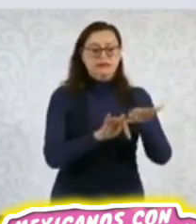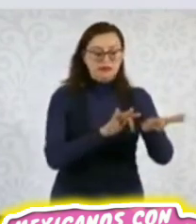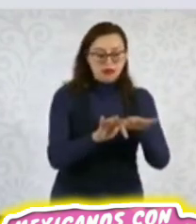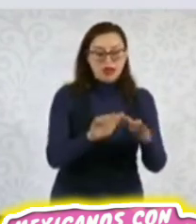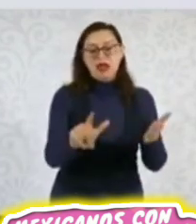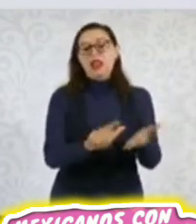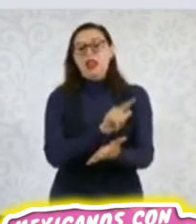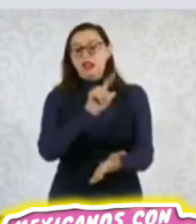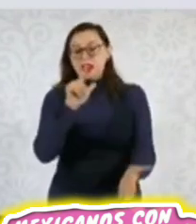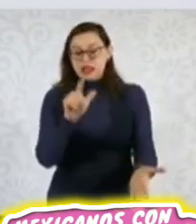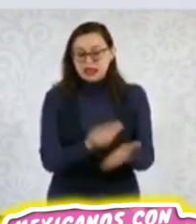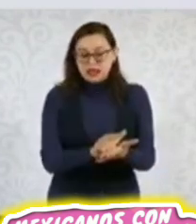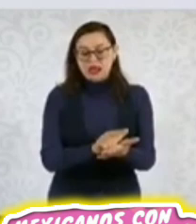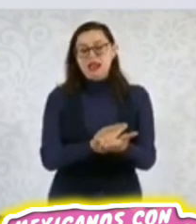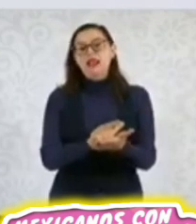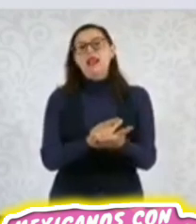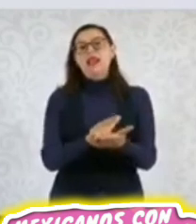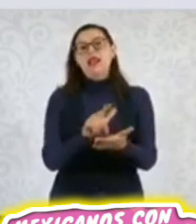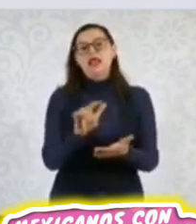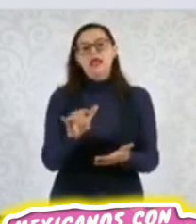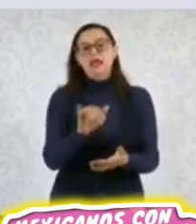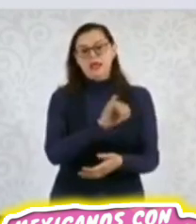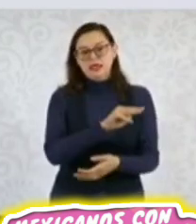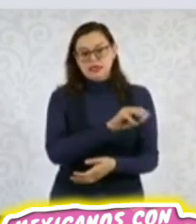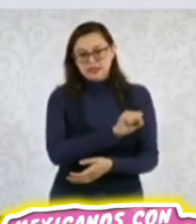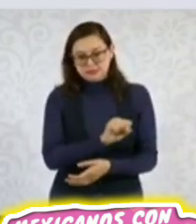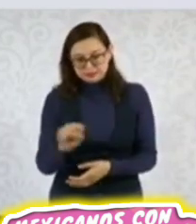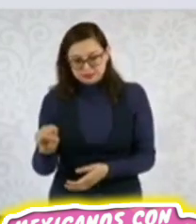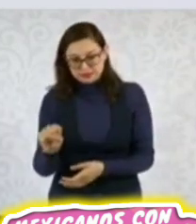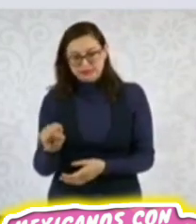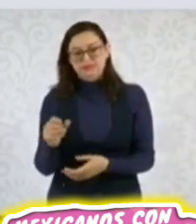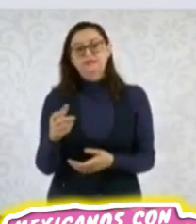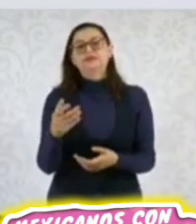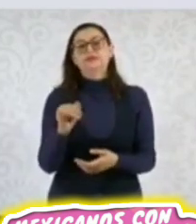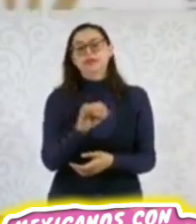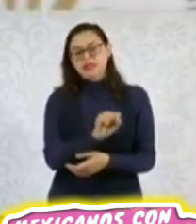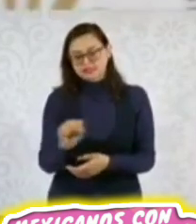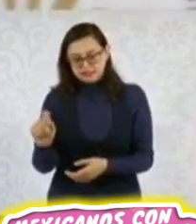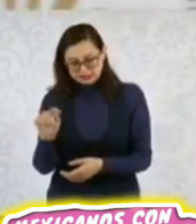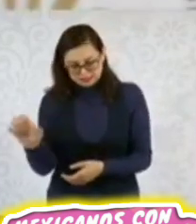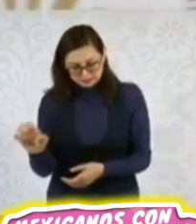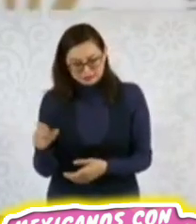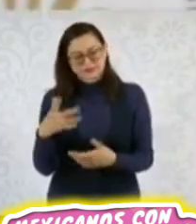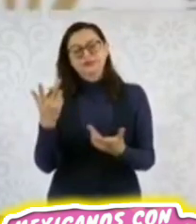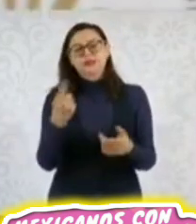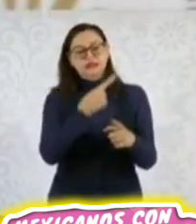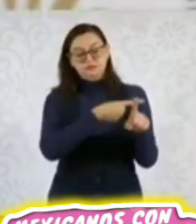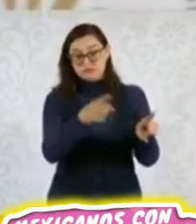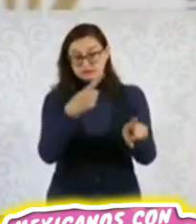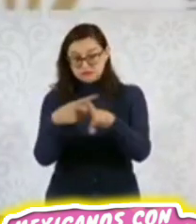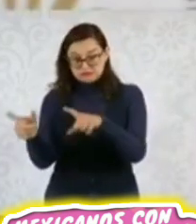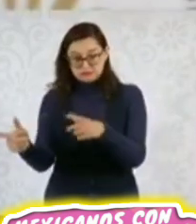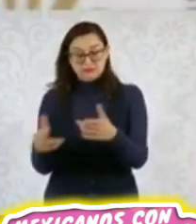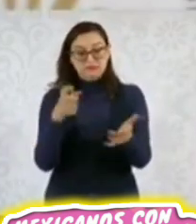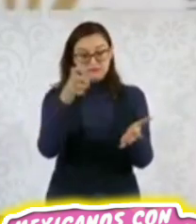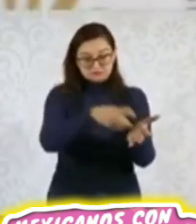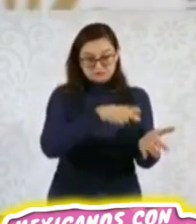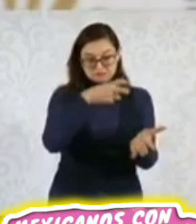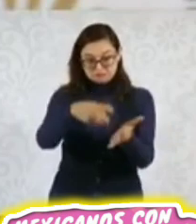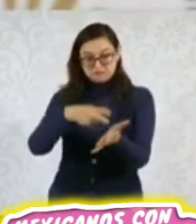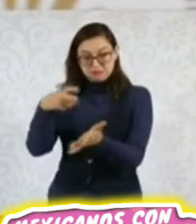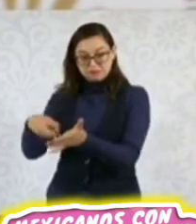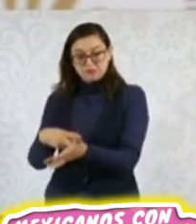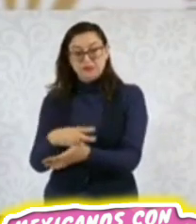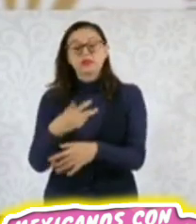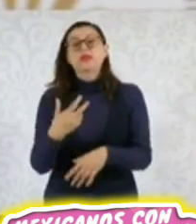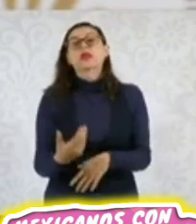de Trabajadores al Servicio del Estado, algunas situaciones que encontramos en relación a tipos de violencia,